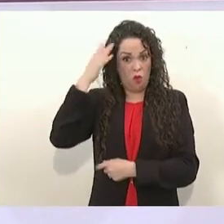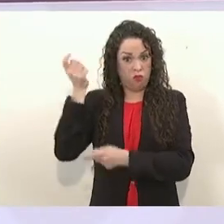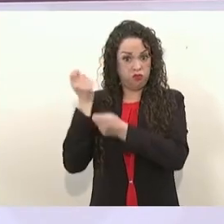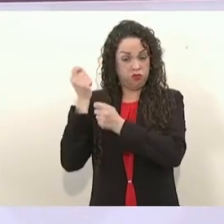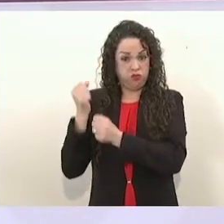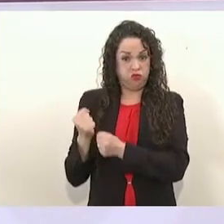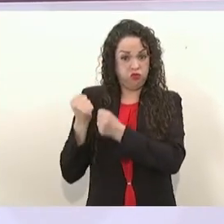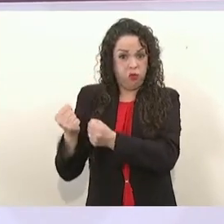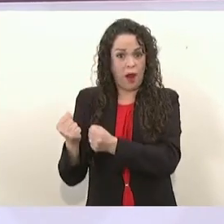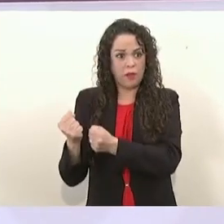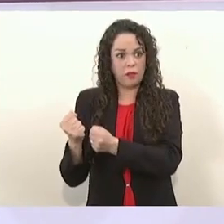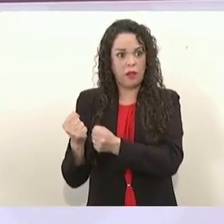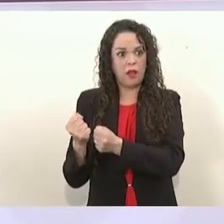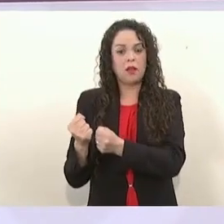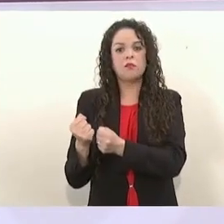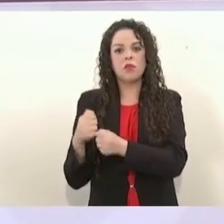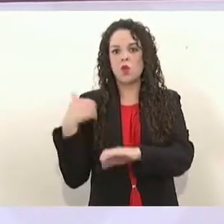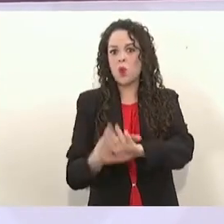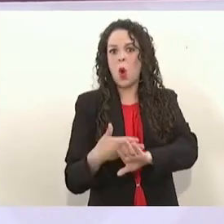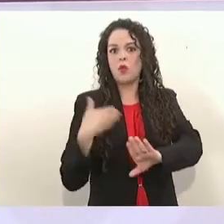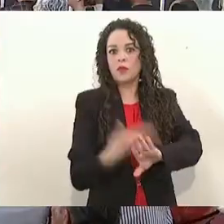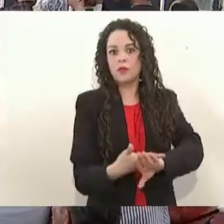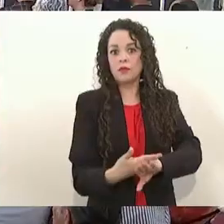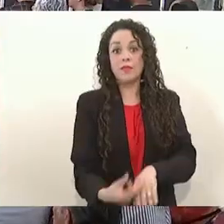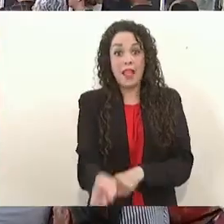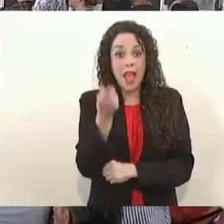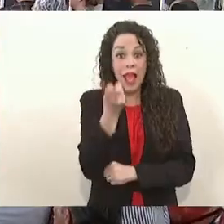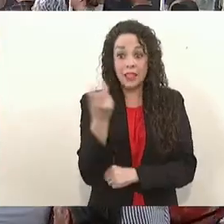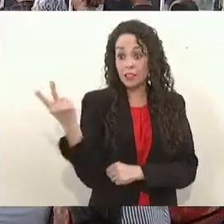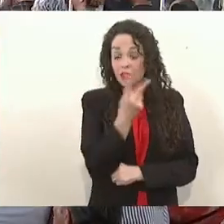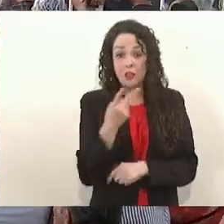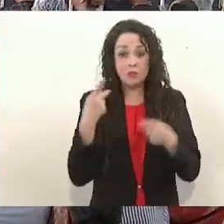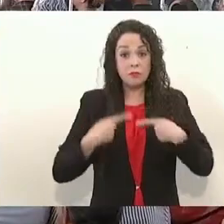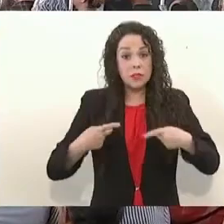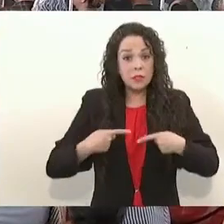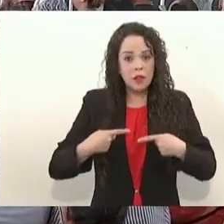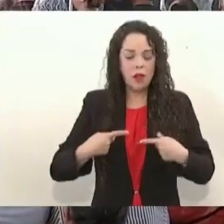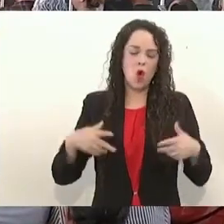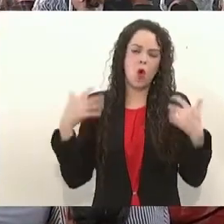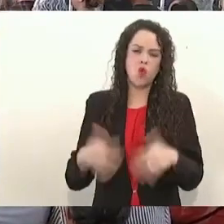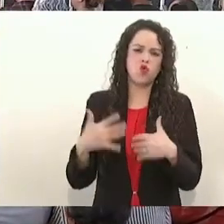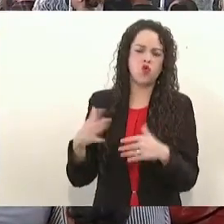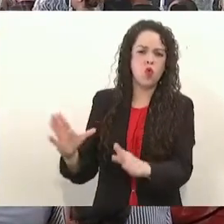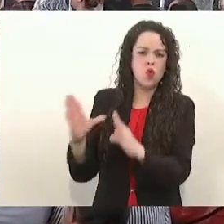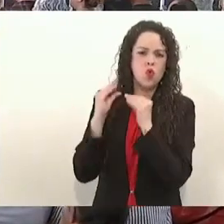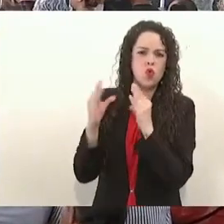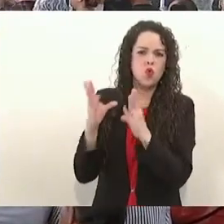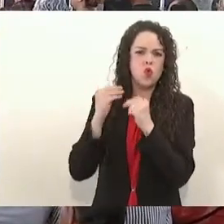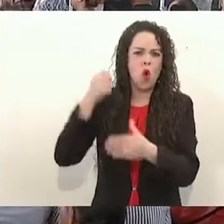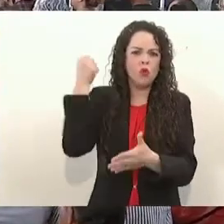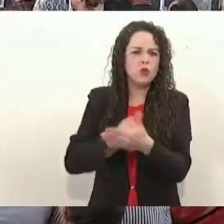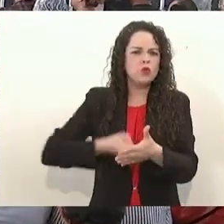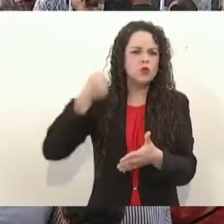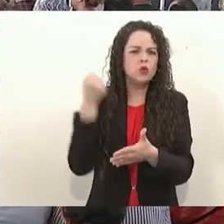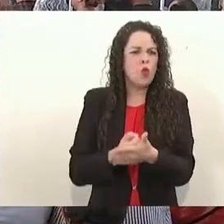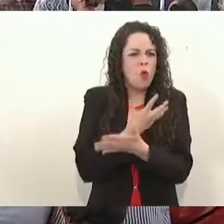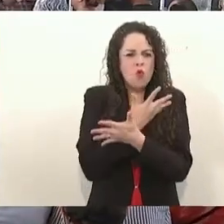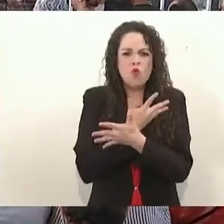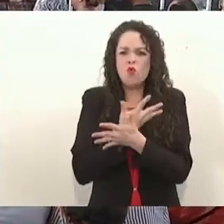padres de nuestra patria. Esos fueron los que nos enseñaron a luchar.